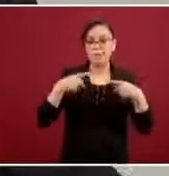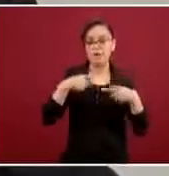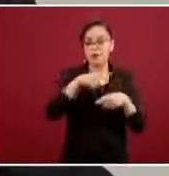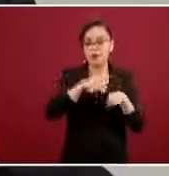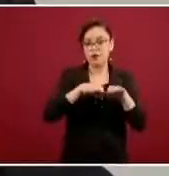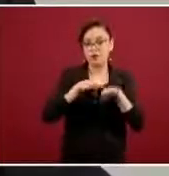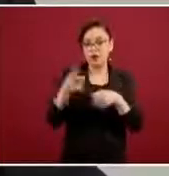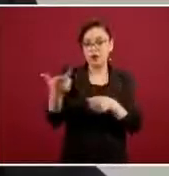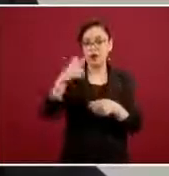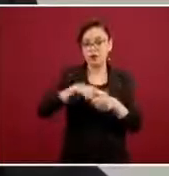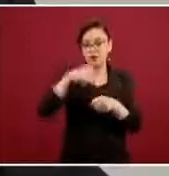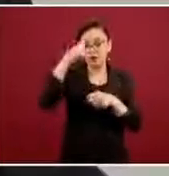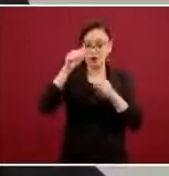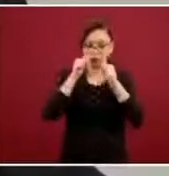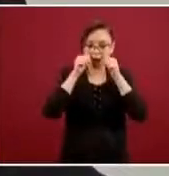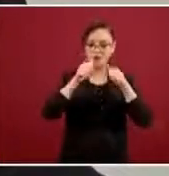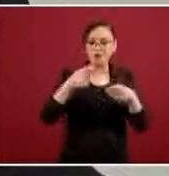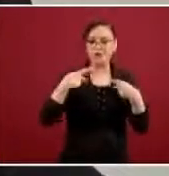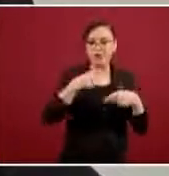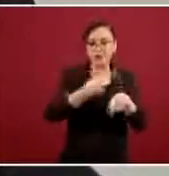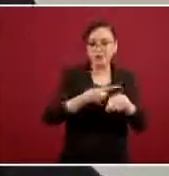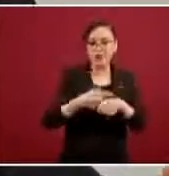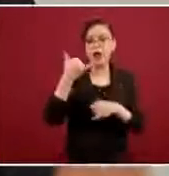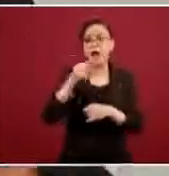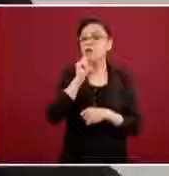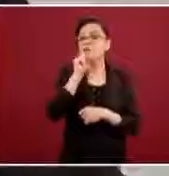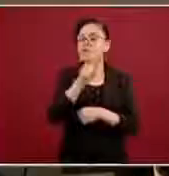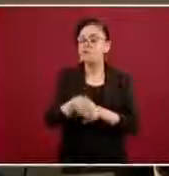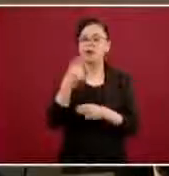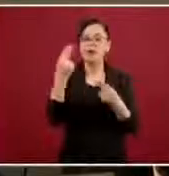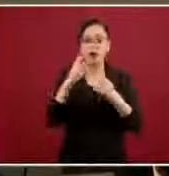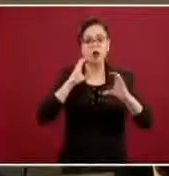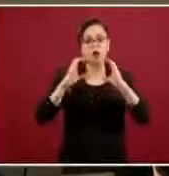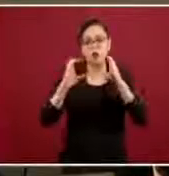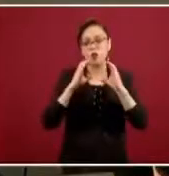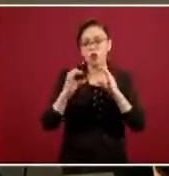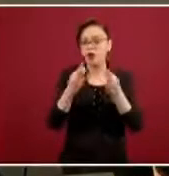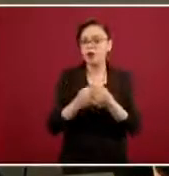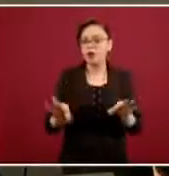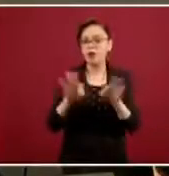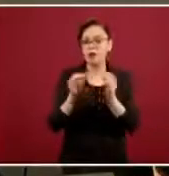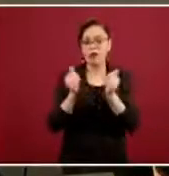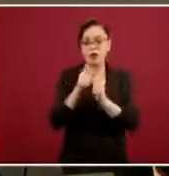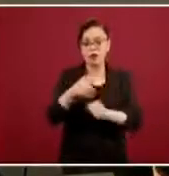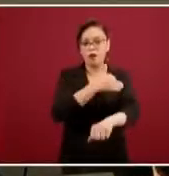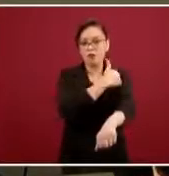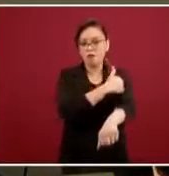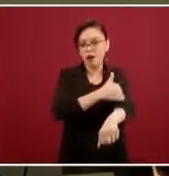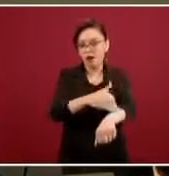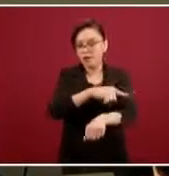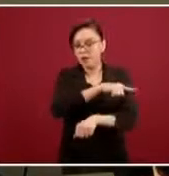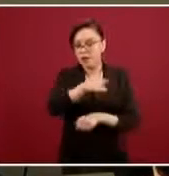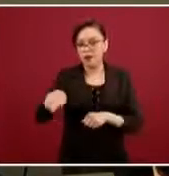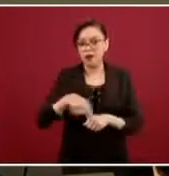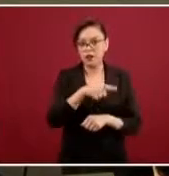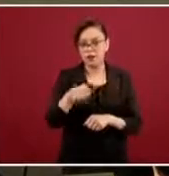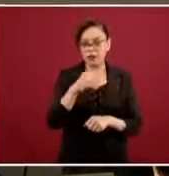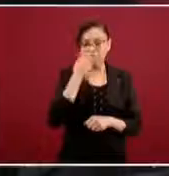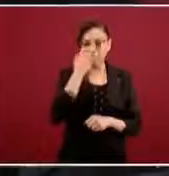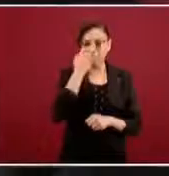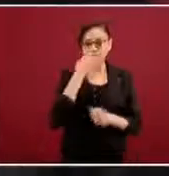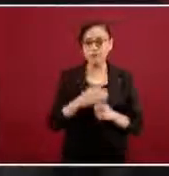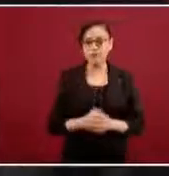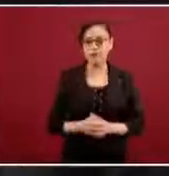y familiares, que es muy importante tener la comunicación con familiares, la decisión de triaje, tanto inicial como de